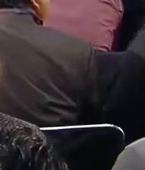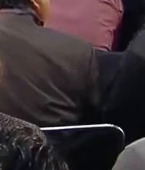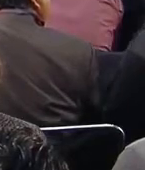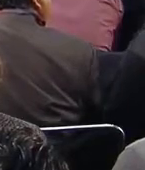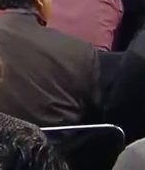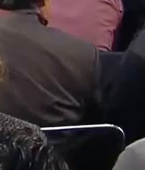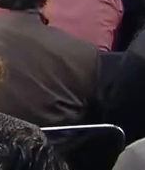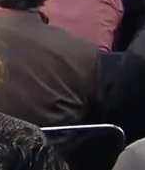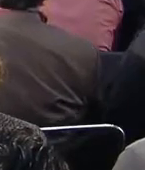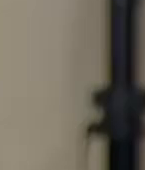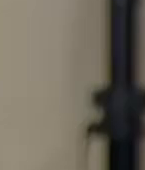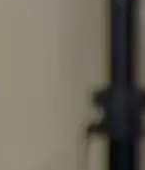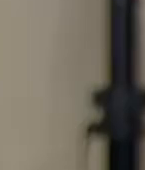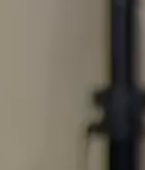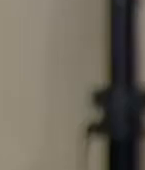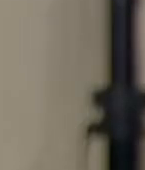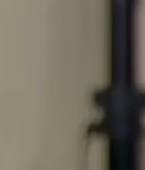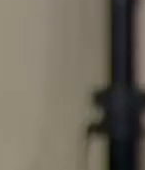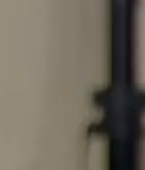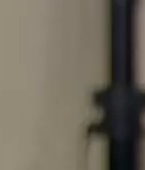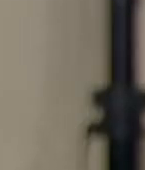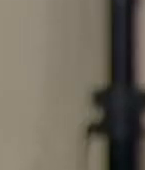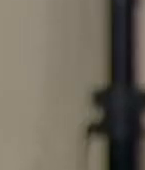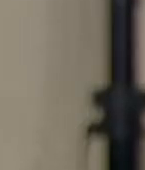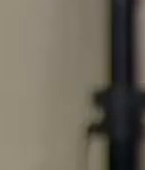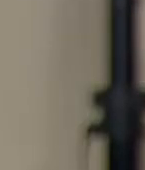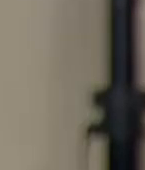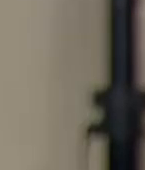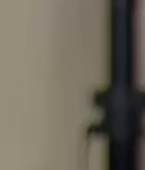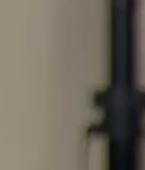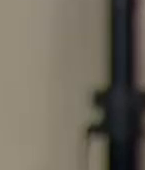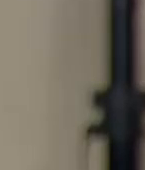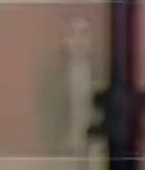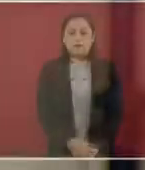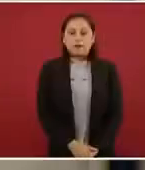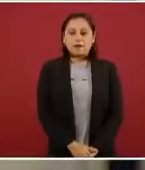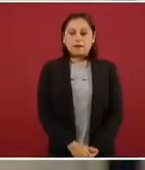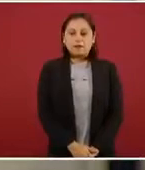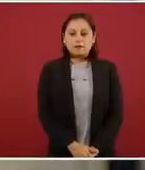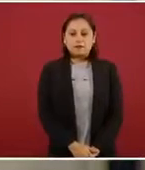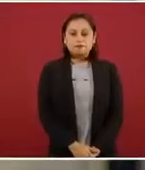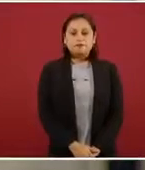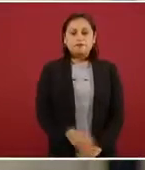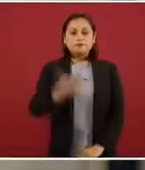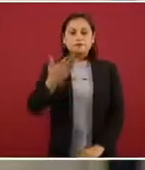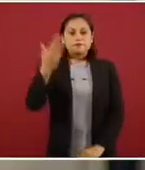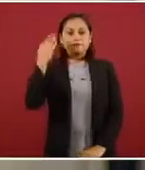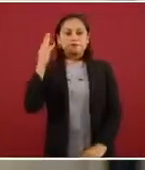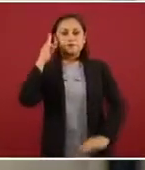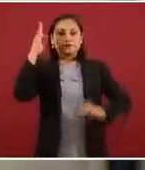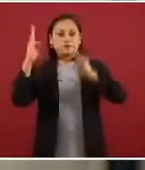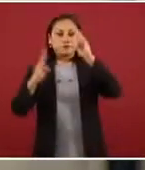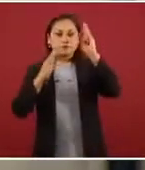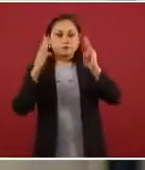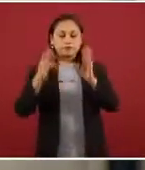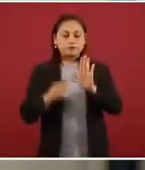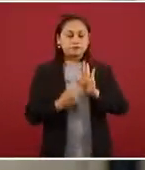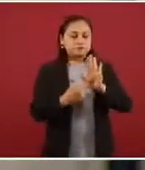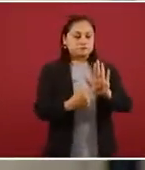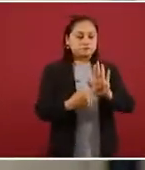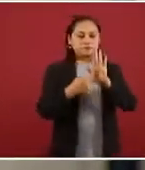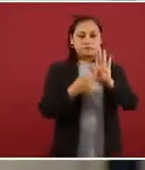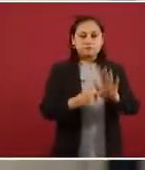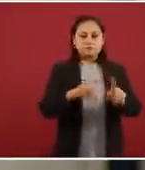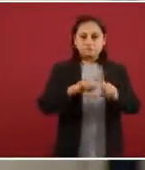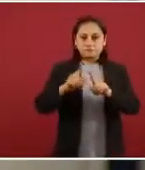se exhibían los órganos dañados por una mala educación sexual. Y se prevenía a los jóvenes desde la